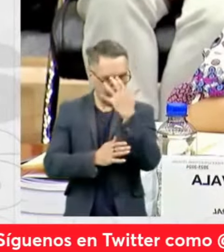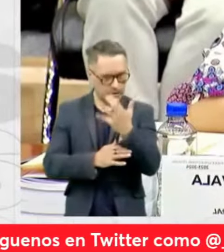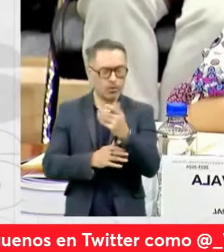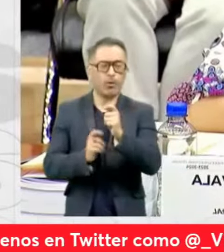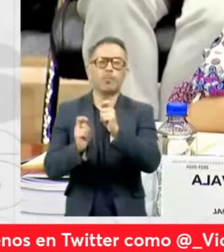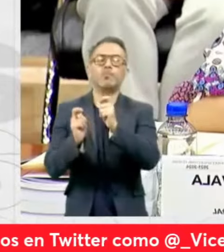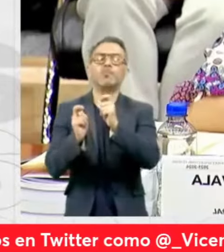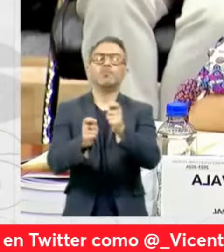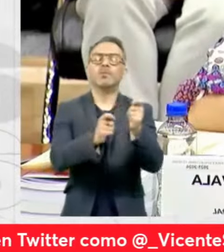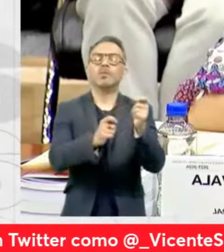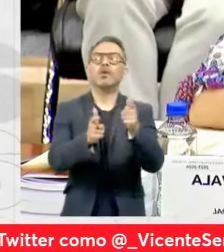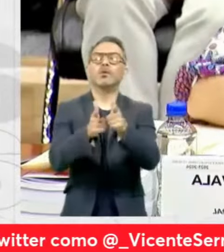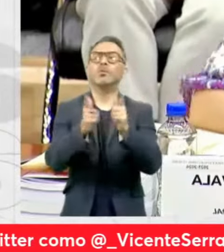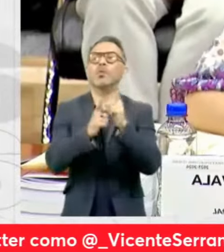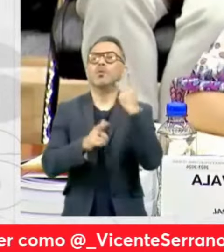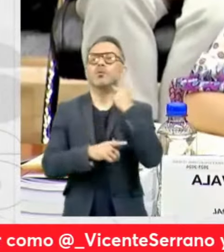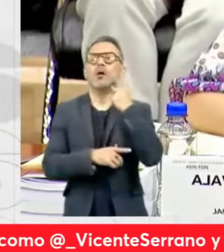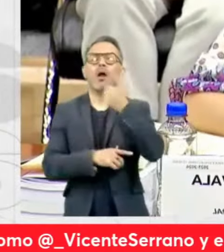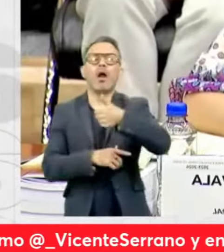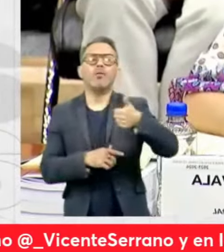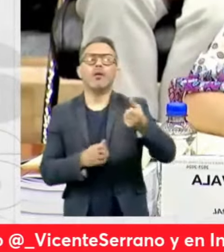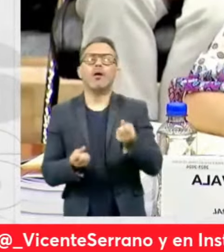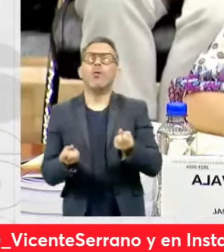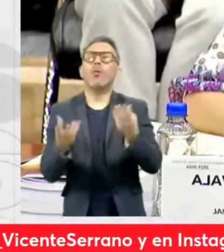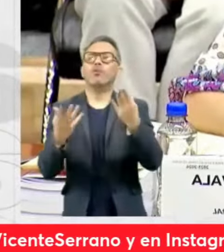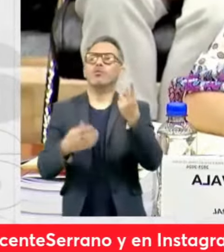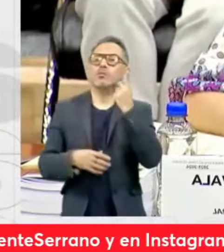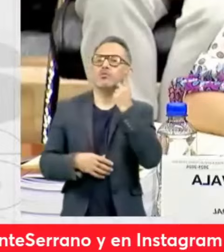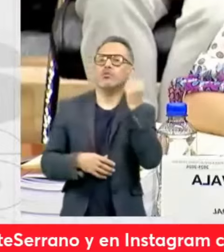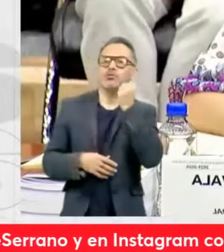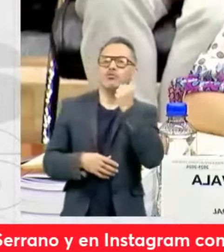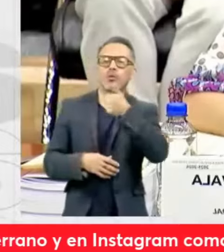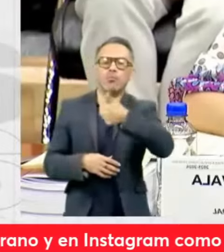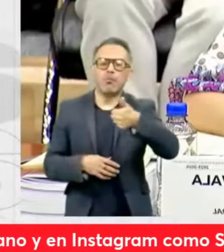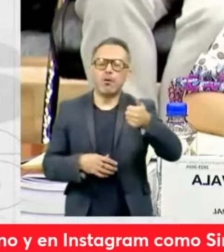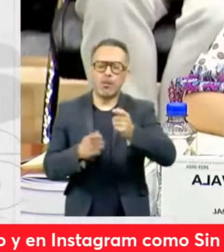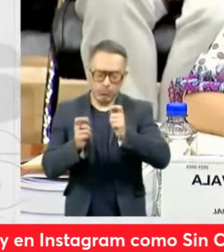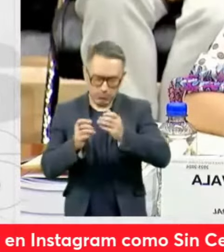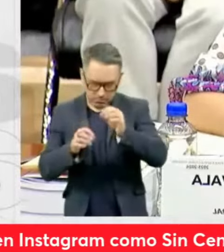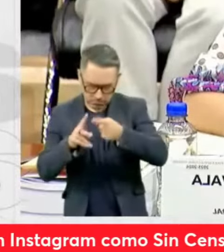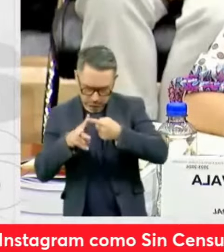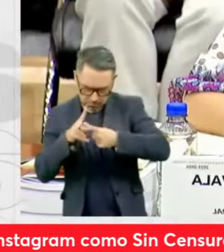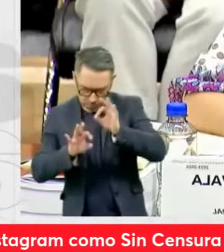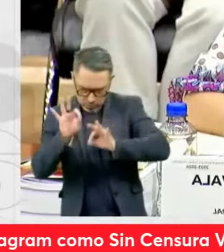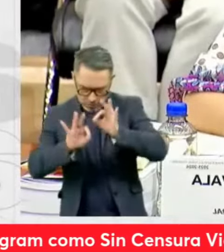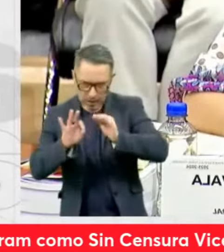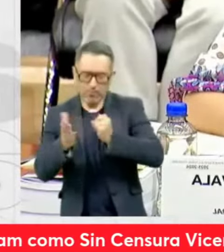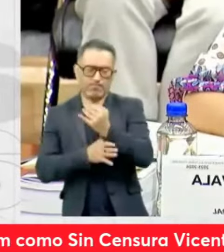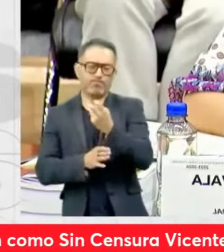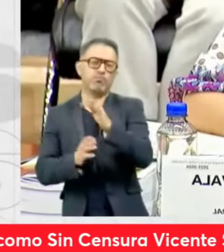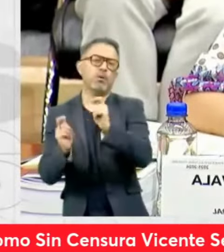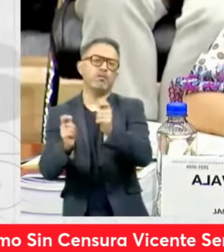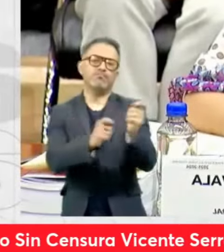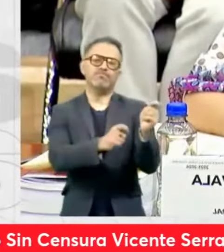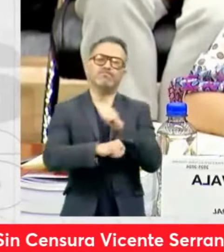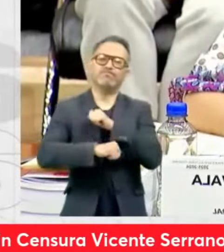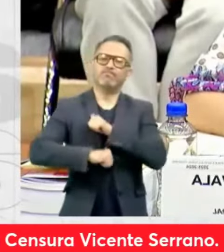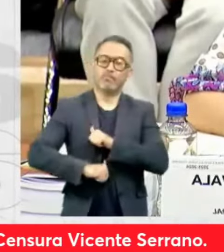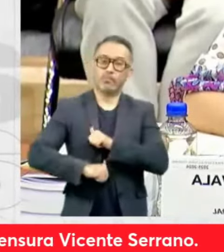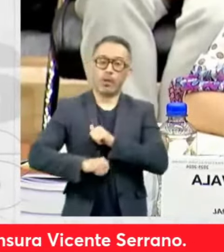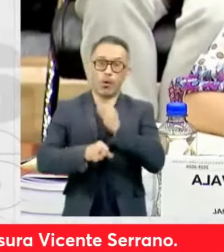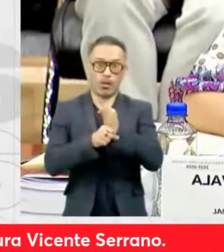cada uno de los partidos políticos. Para claridad de quienes nos escuchan y de las y los integrantes de